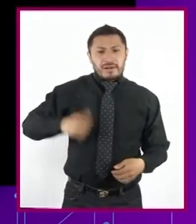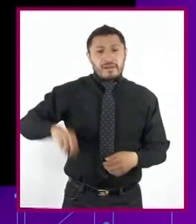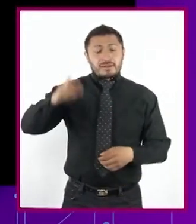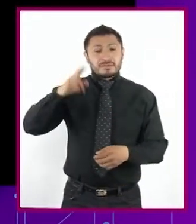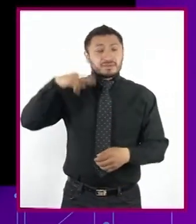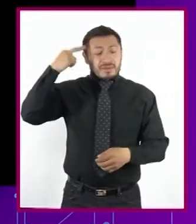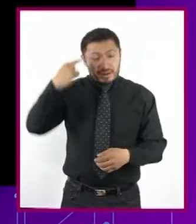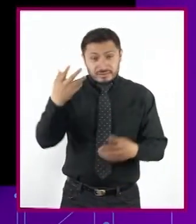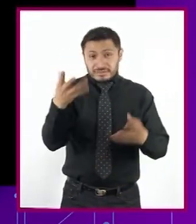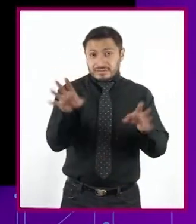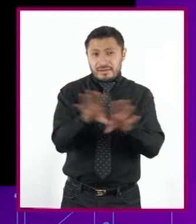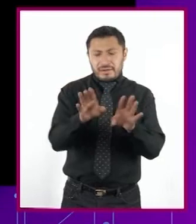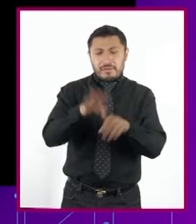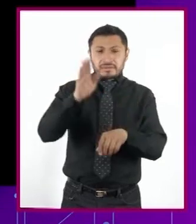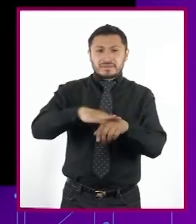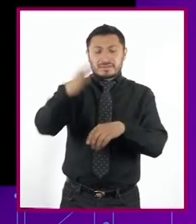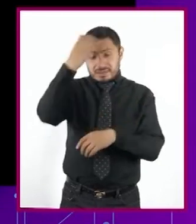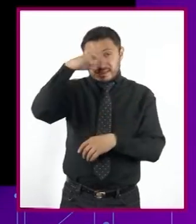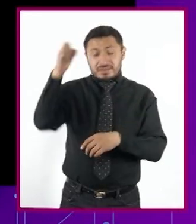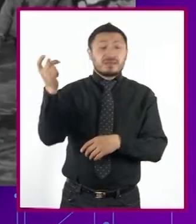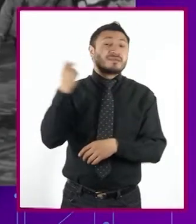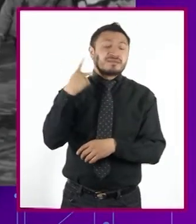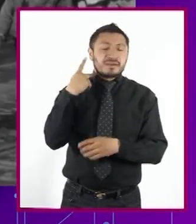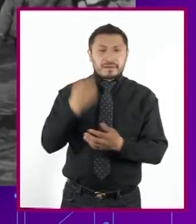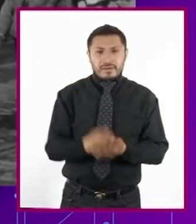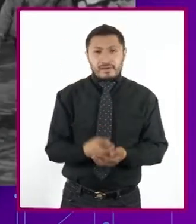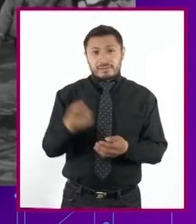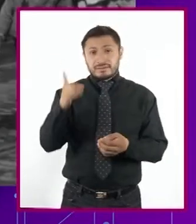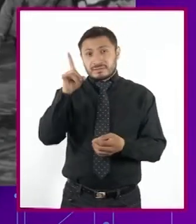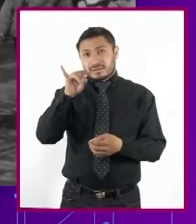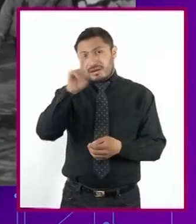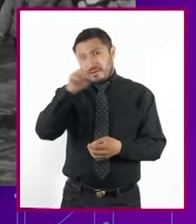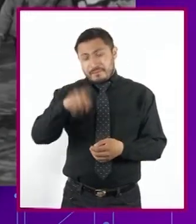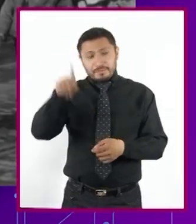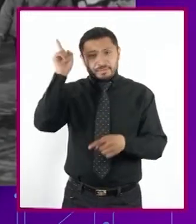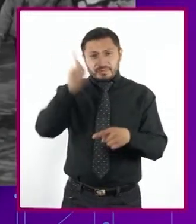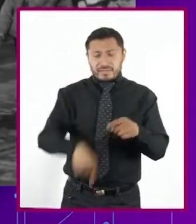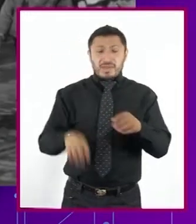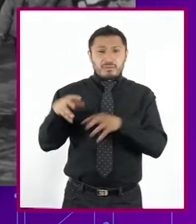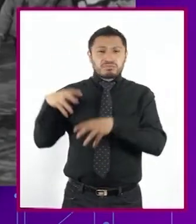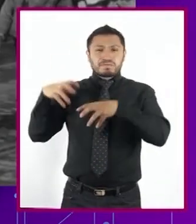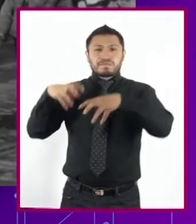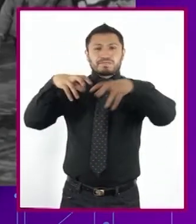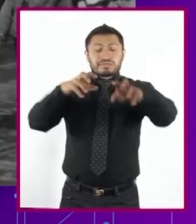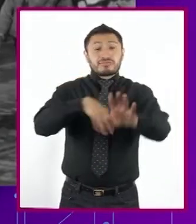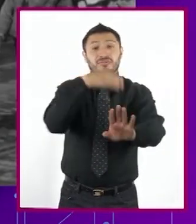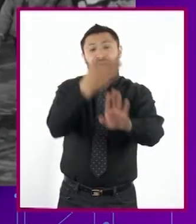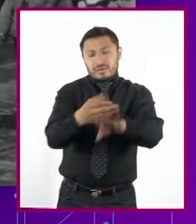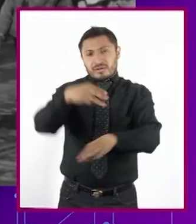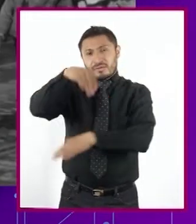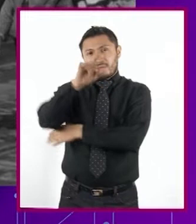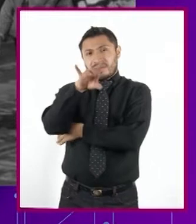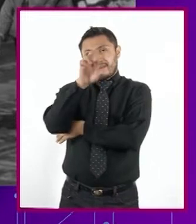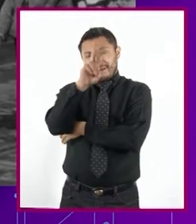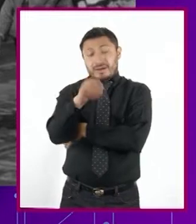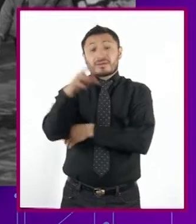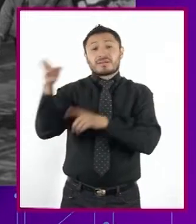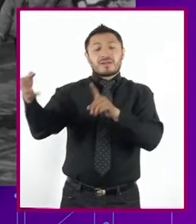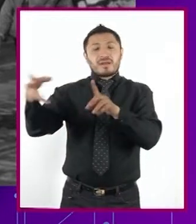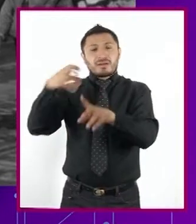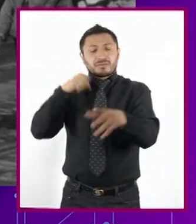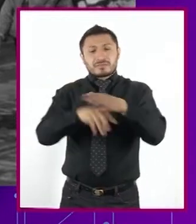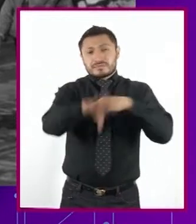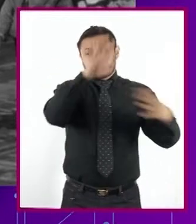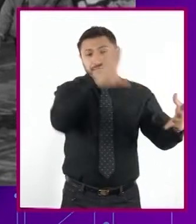reyistas con mayor experiencia política. Díaz reprimió las manifestaciones en favor de Madero y encarceló al